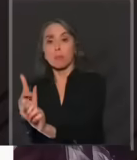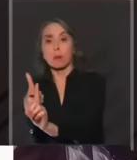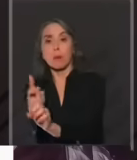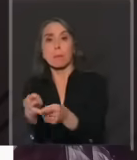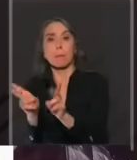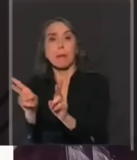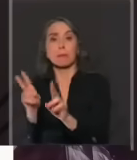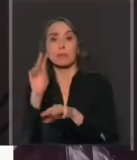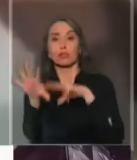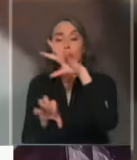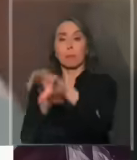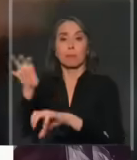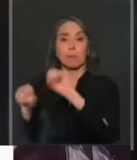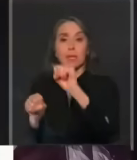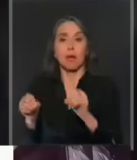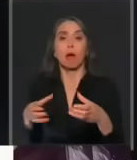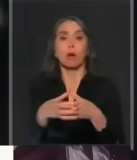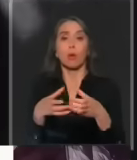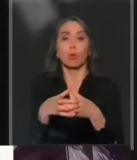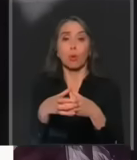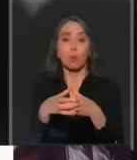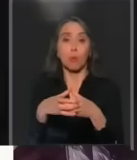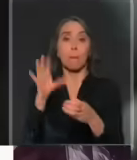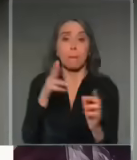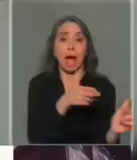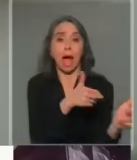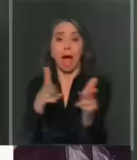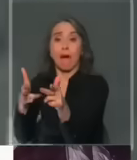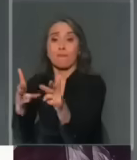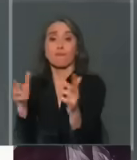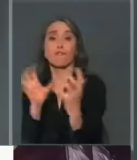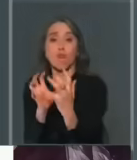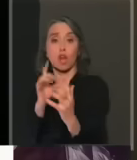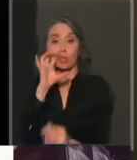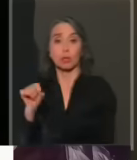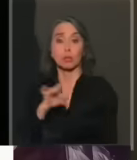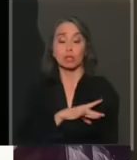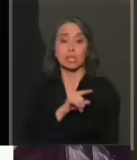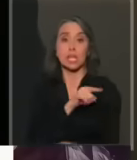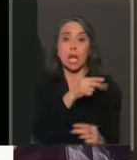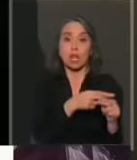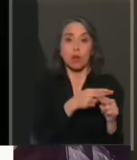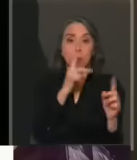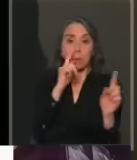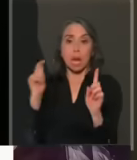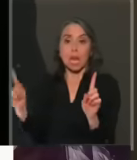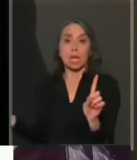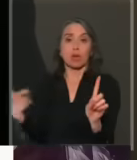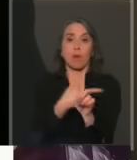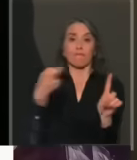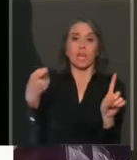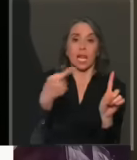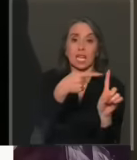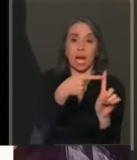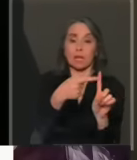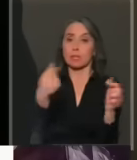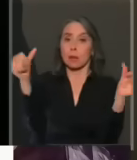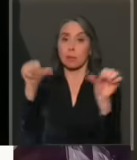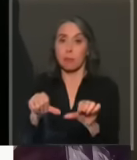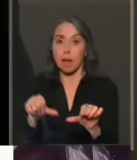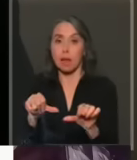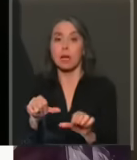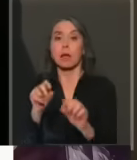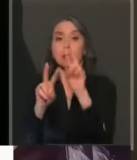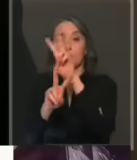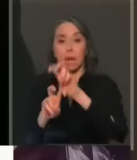permitido desarticular una de las organizaciones más violentas detectadas en el país. Las consecuencias son desastrosas en torno, ya sea para